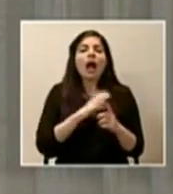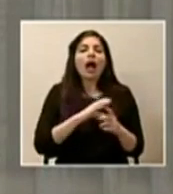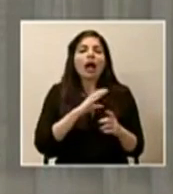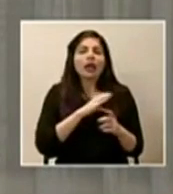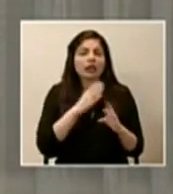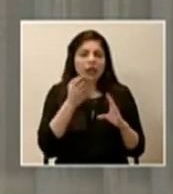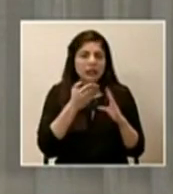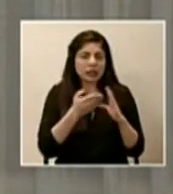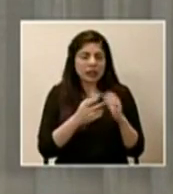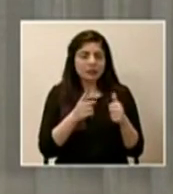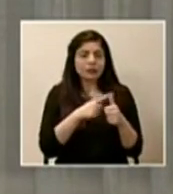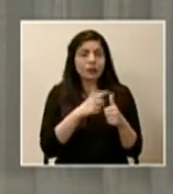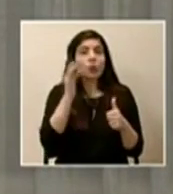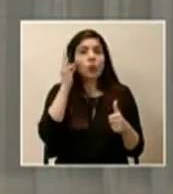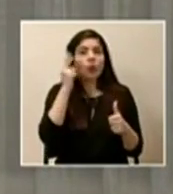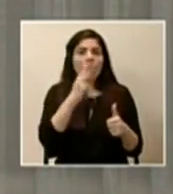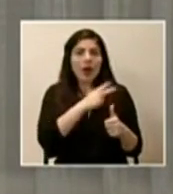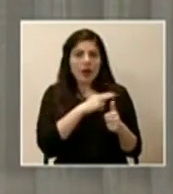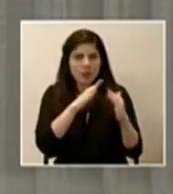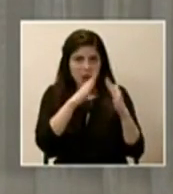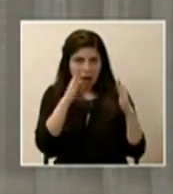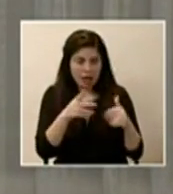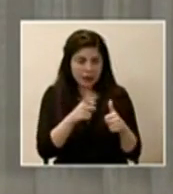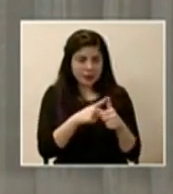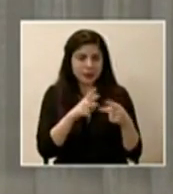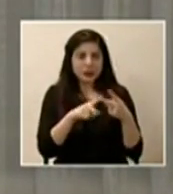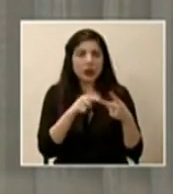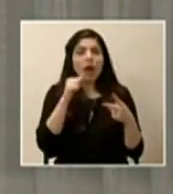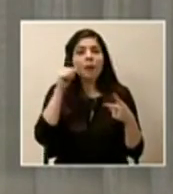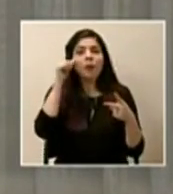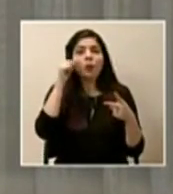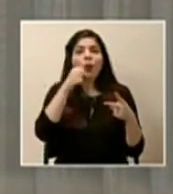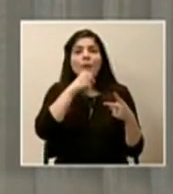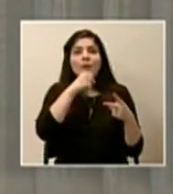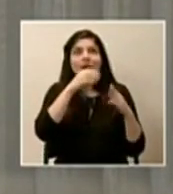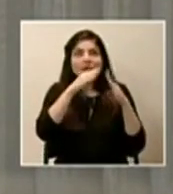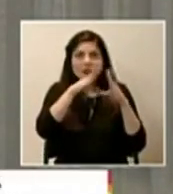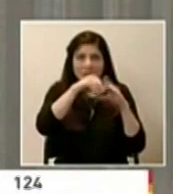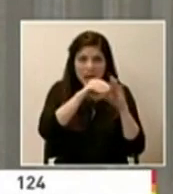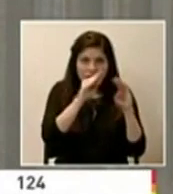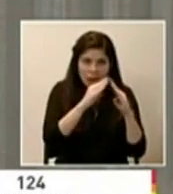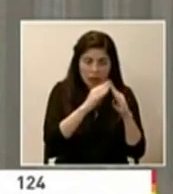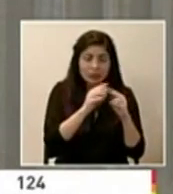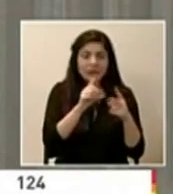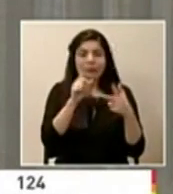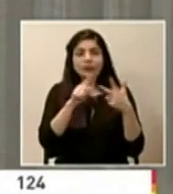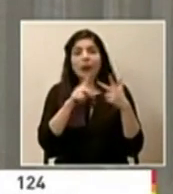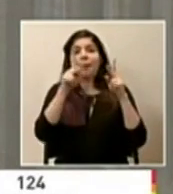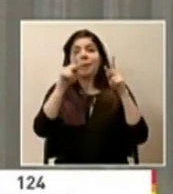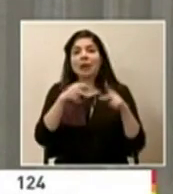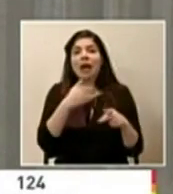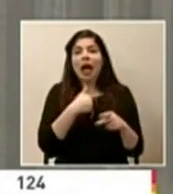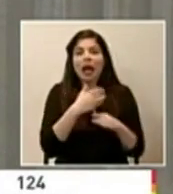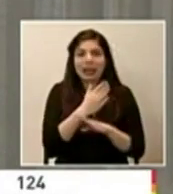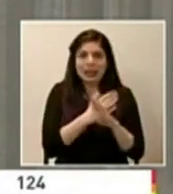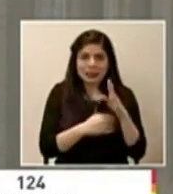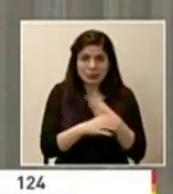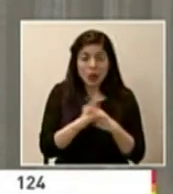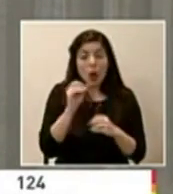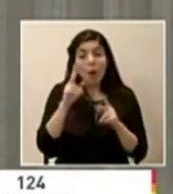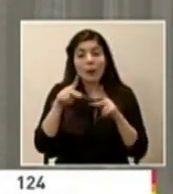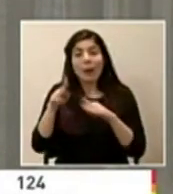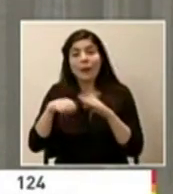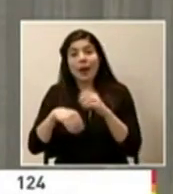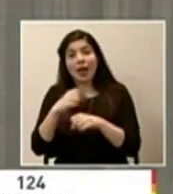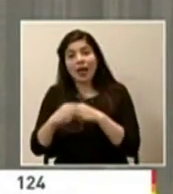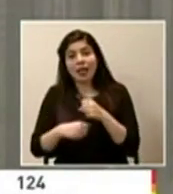características: una jefatura femenina, un adulto mayor en el hogar, una persona en situación de discapacidad o personas menores de edad a